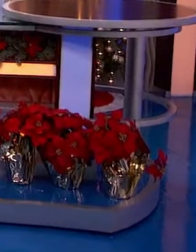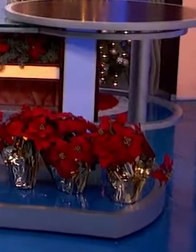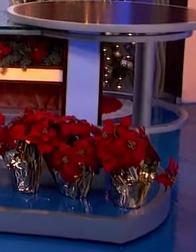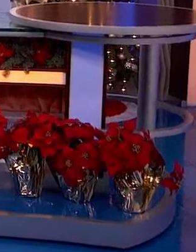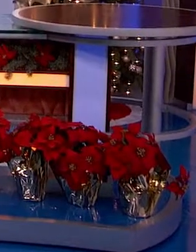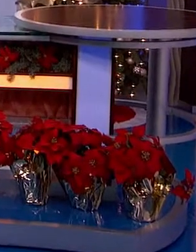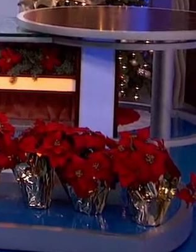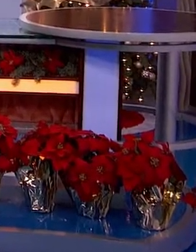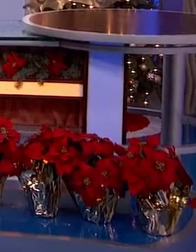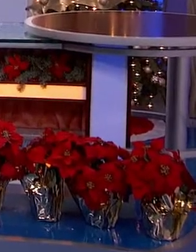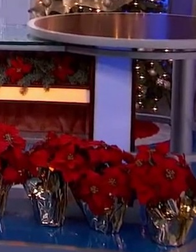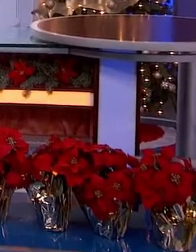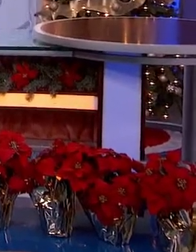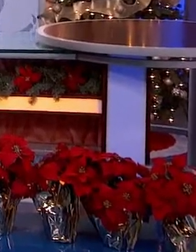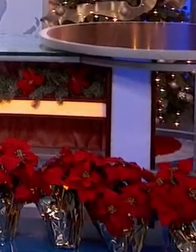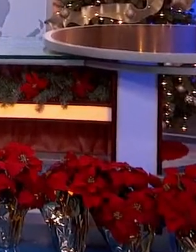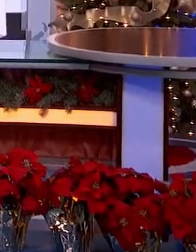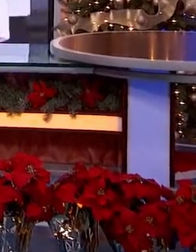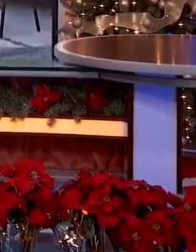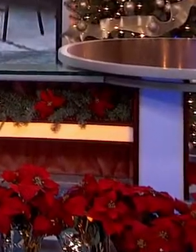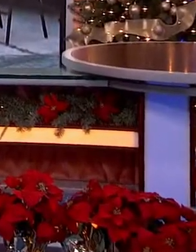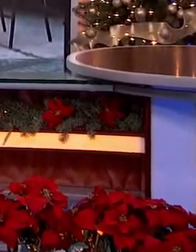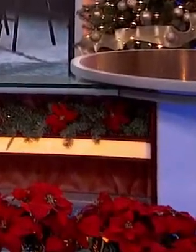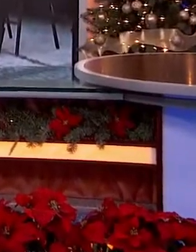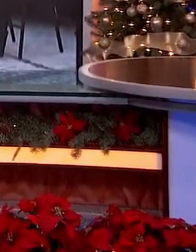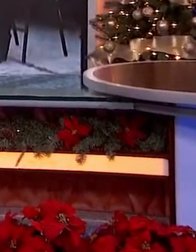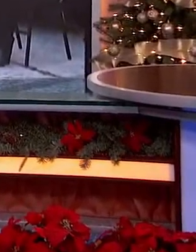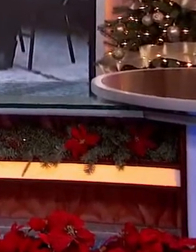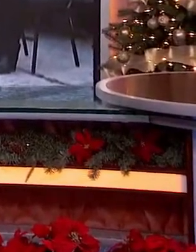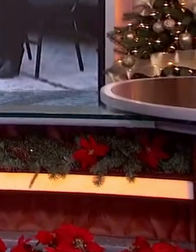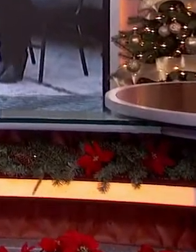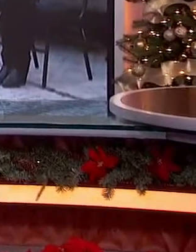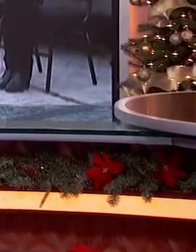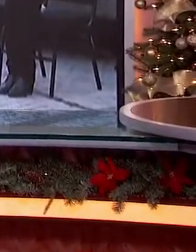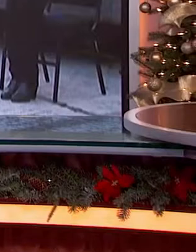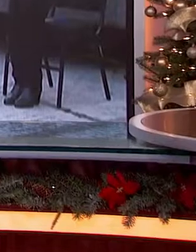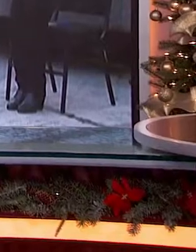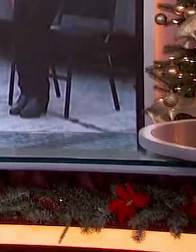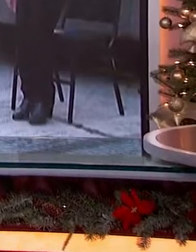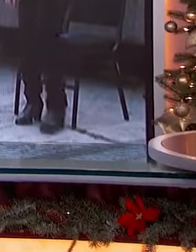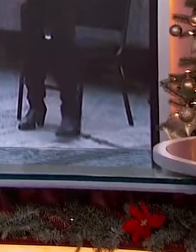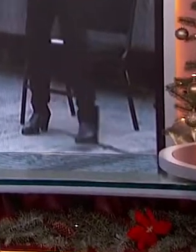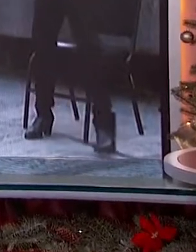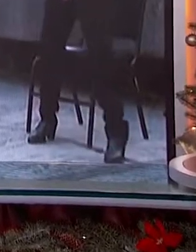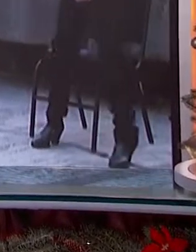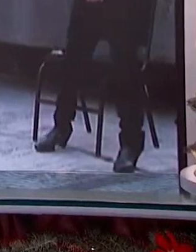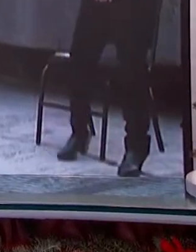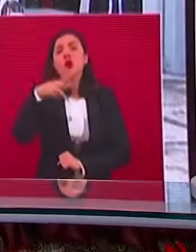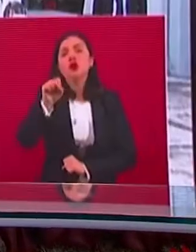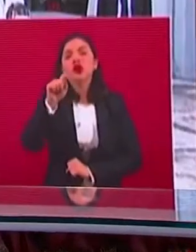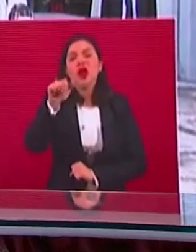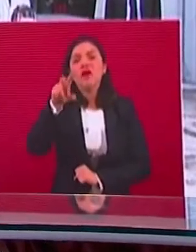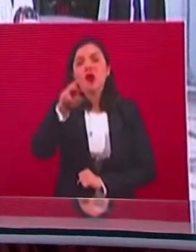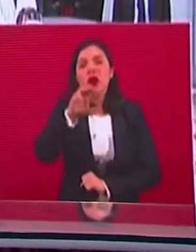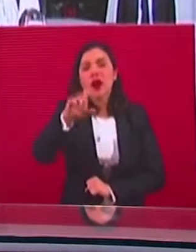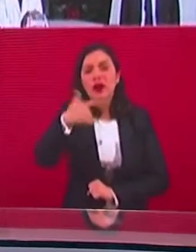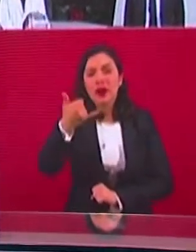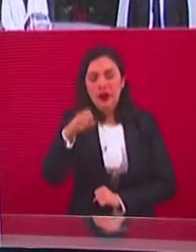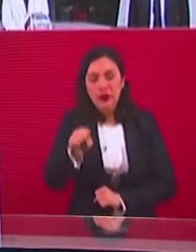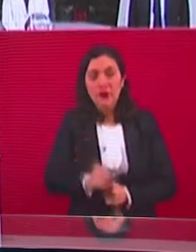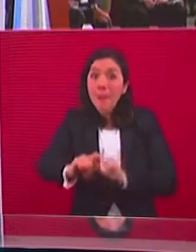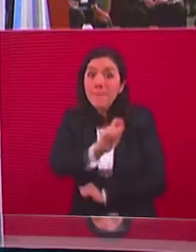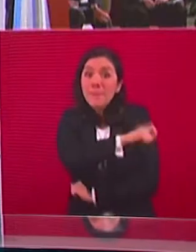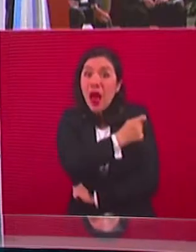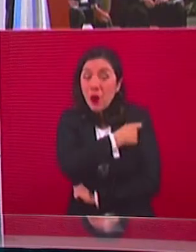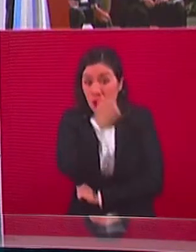Vamos a ir a México. Con gran alegría y optimismo recibieron cientos de empleados de la salud las primeras vacunas contra el COVID-19. Víctor